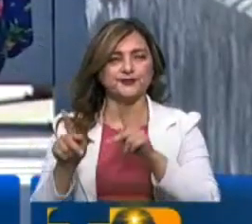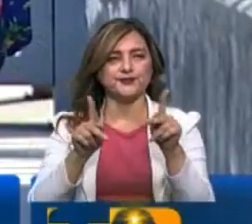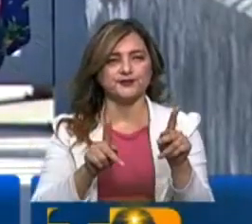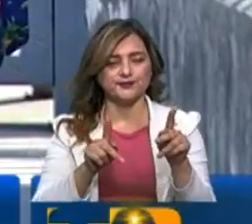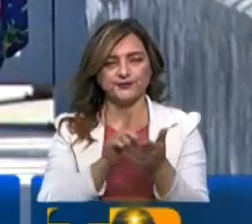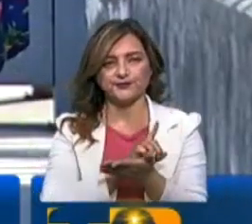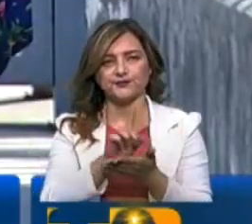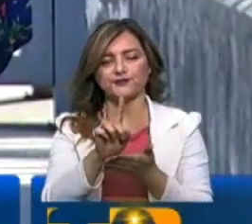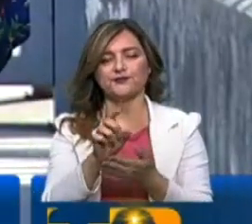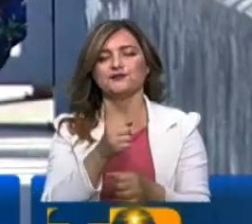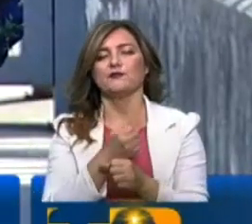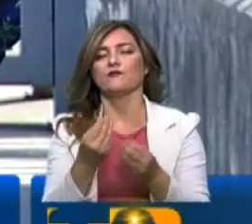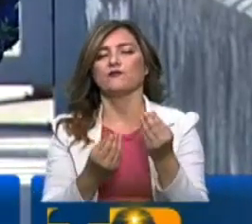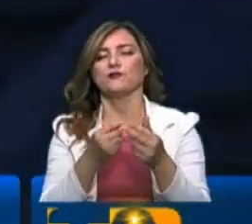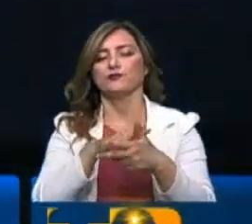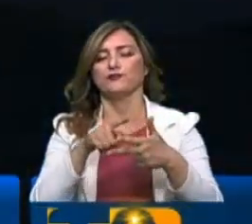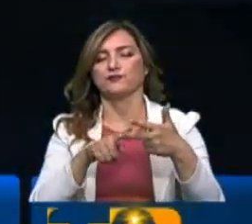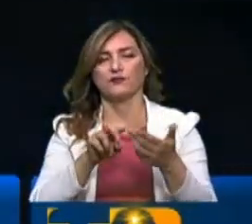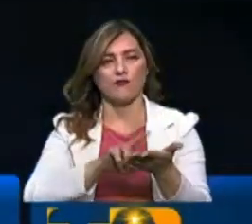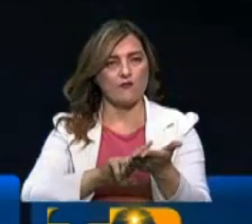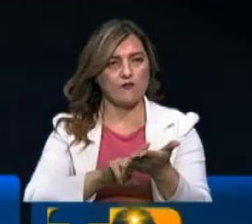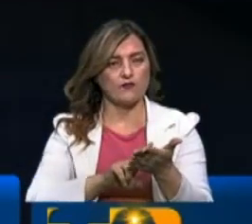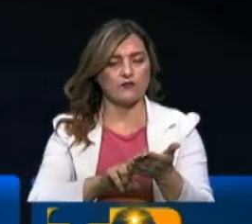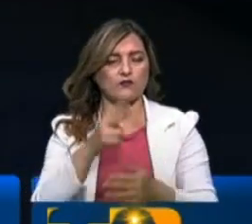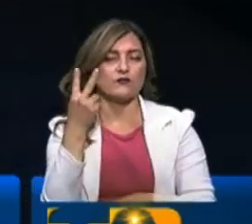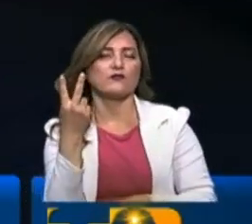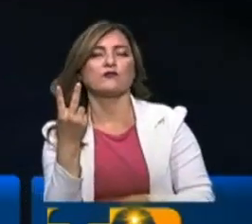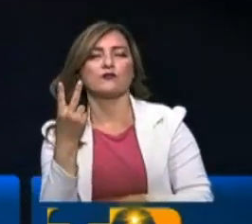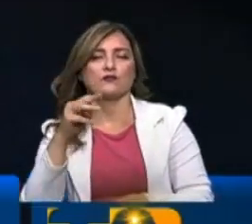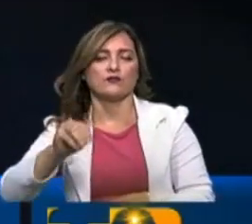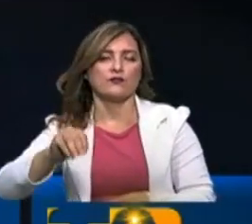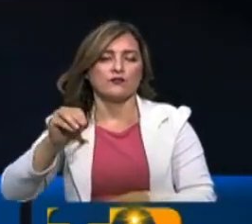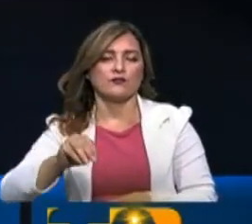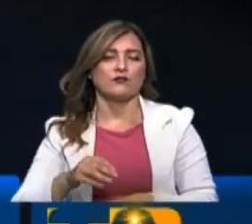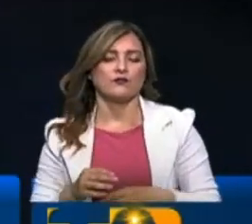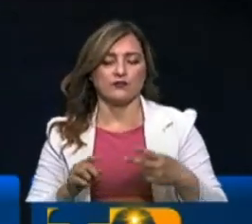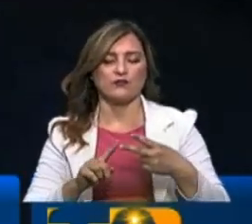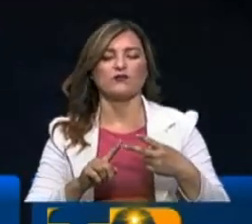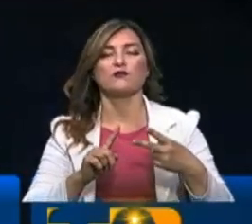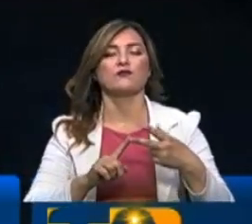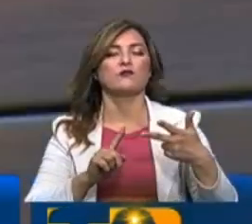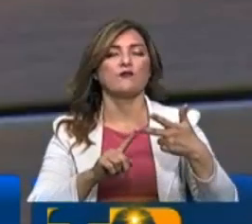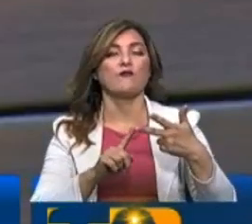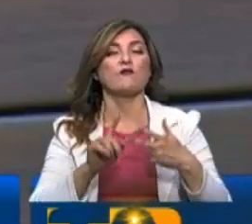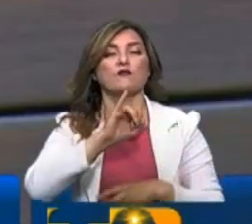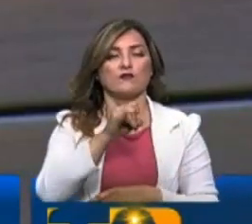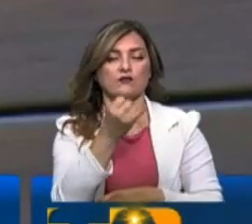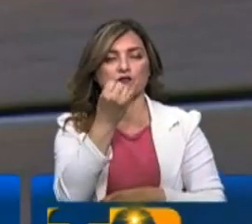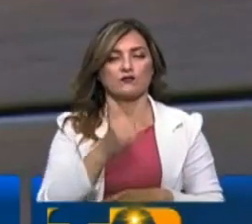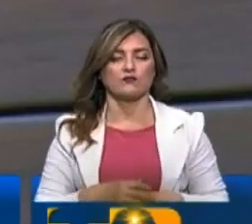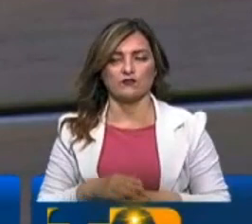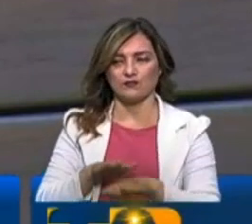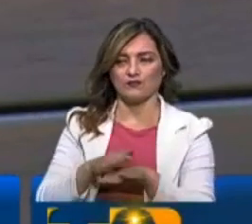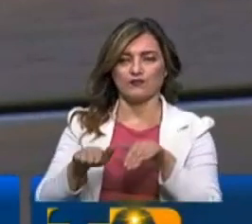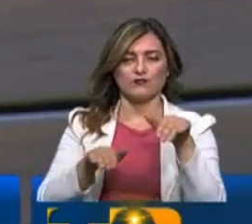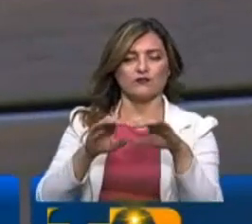para esta semana se realicen 3 sesiones de pleno, 2 de ellas este martes y la otra el jueves. Además, hay